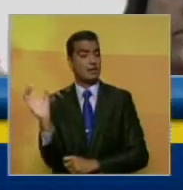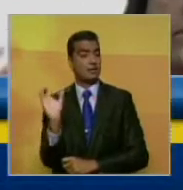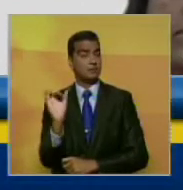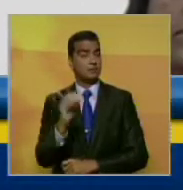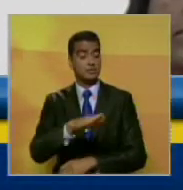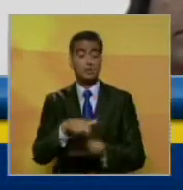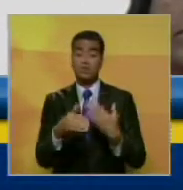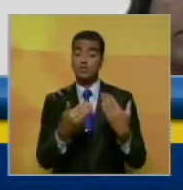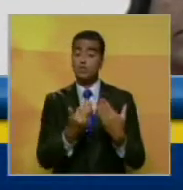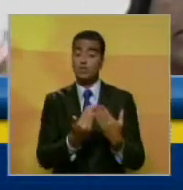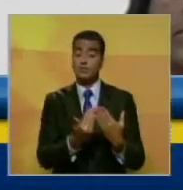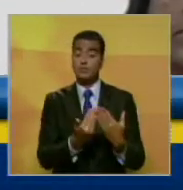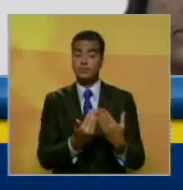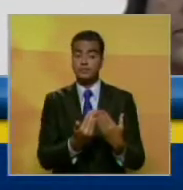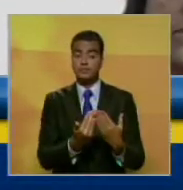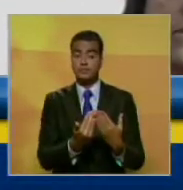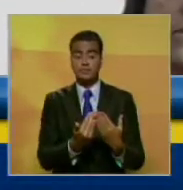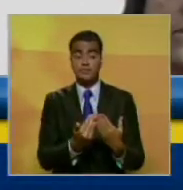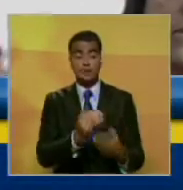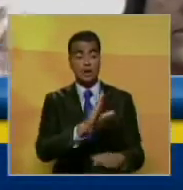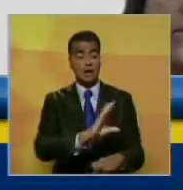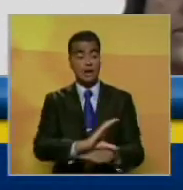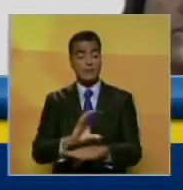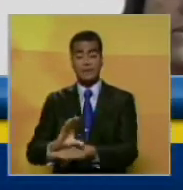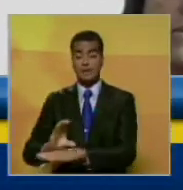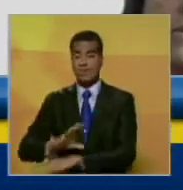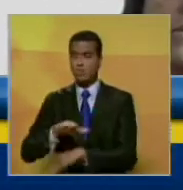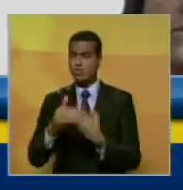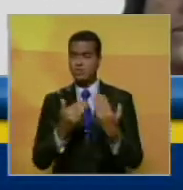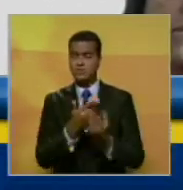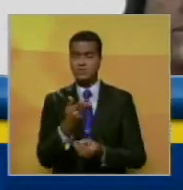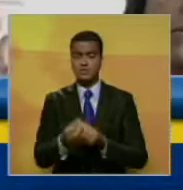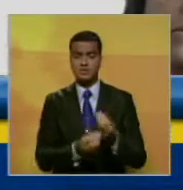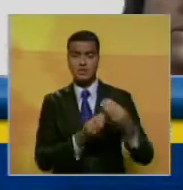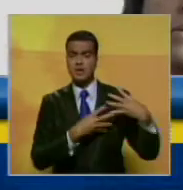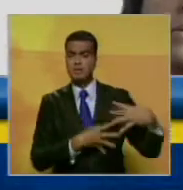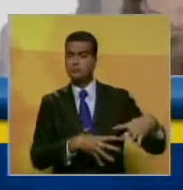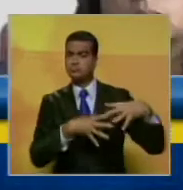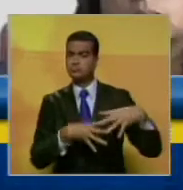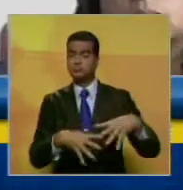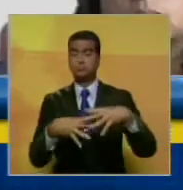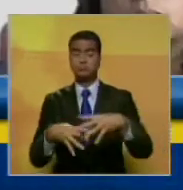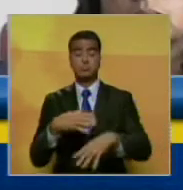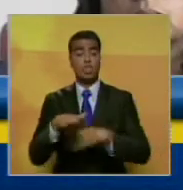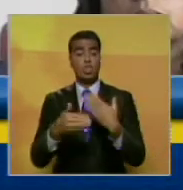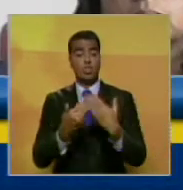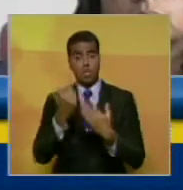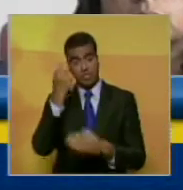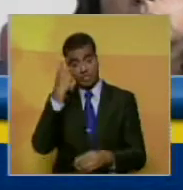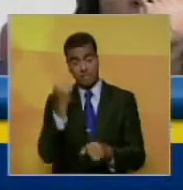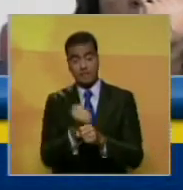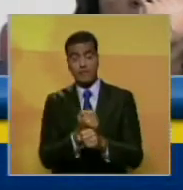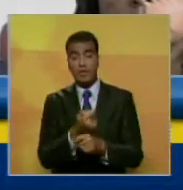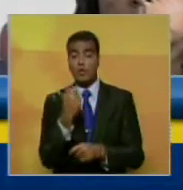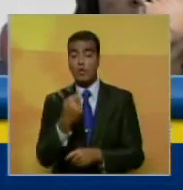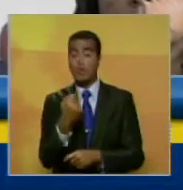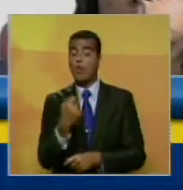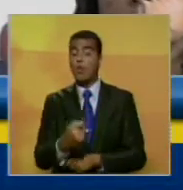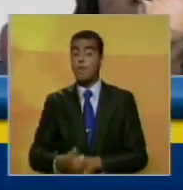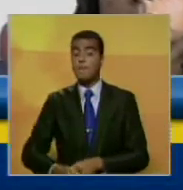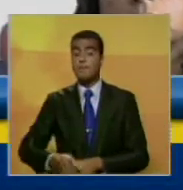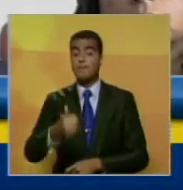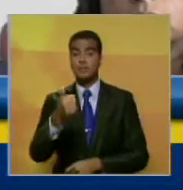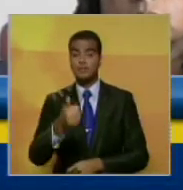todas las capitales de los estados donde se van a llevar a cabo marchas, un aumento en el salario